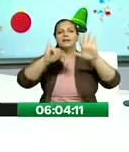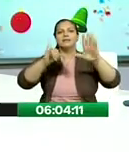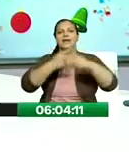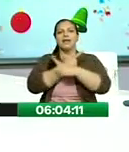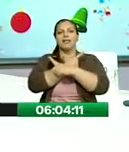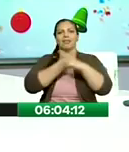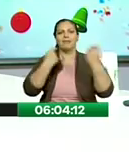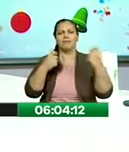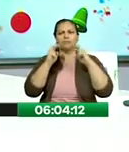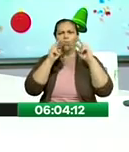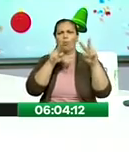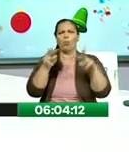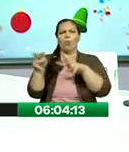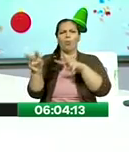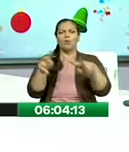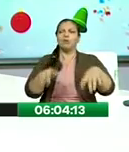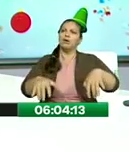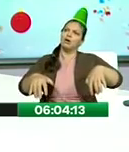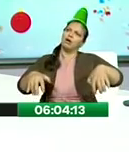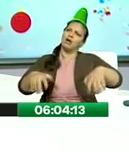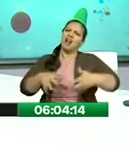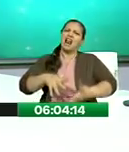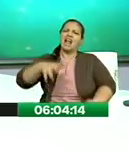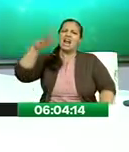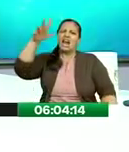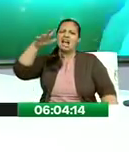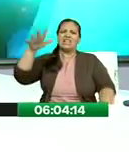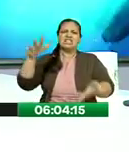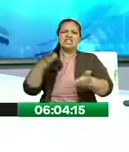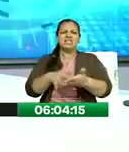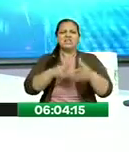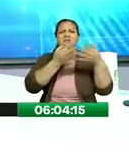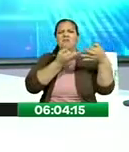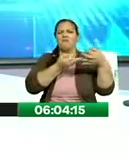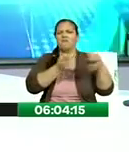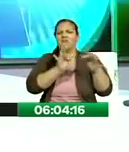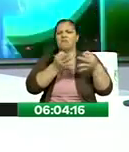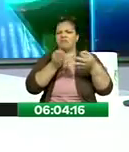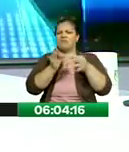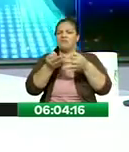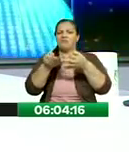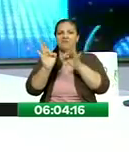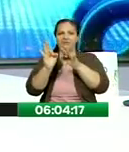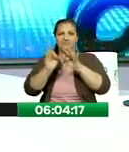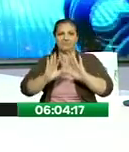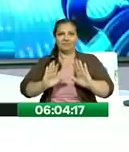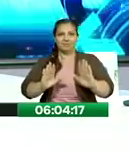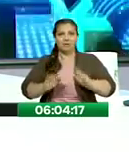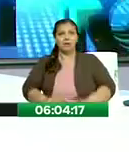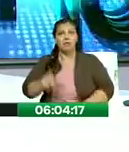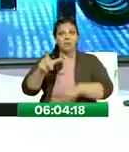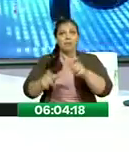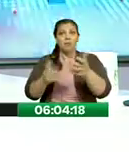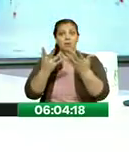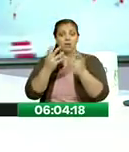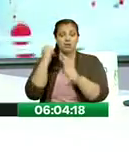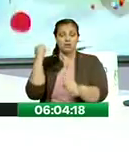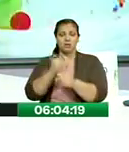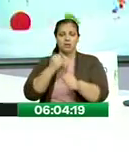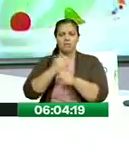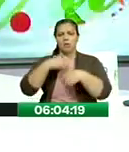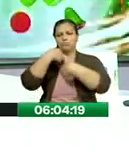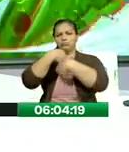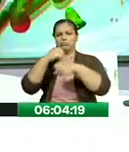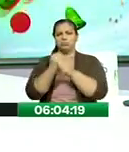monigotes de fin de año. Hay de todo. Hay de todo tipo. Pero los creadores ponen especial atención en los gustos